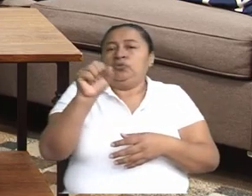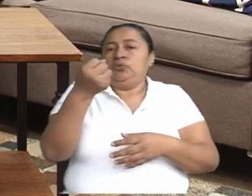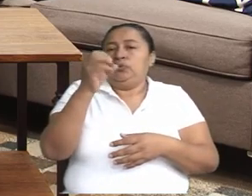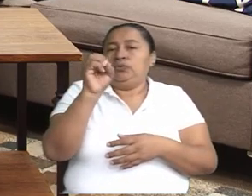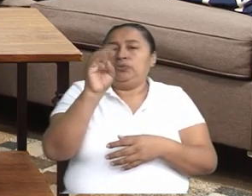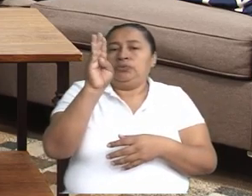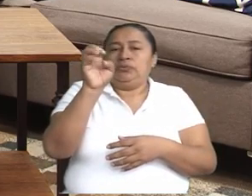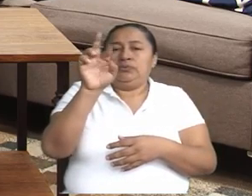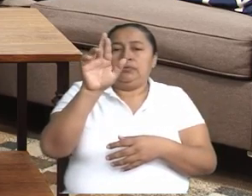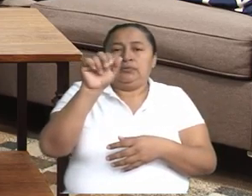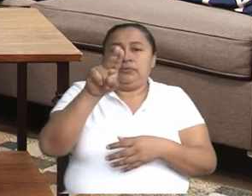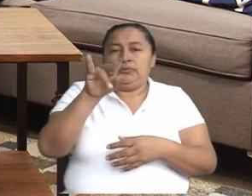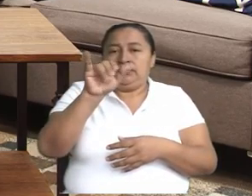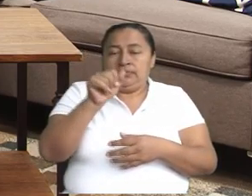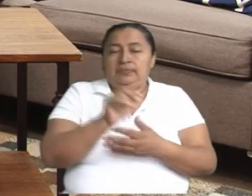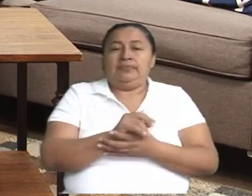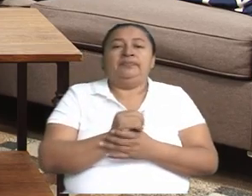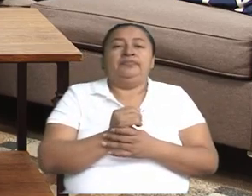Entonces,